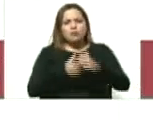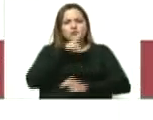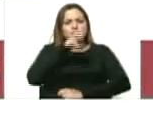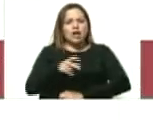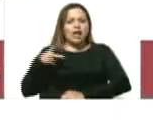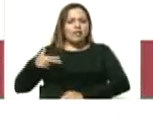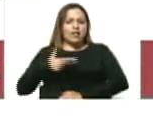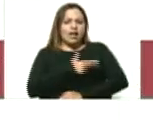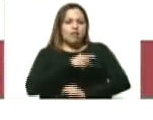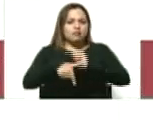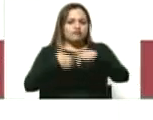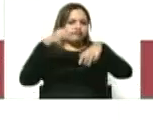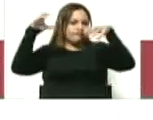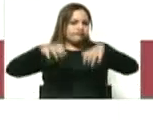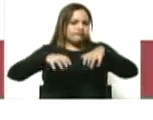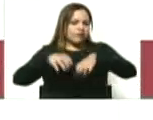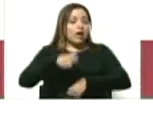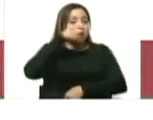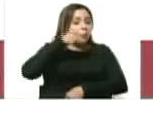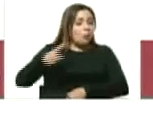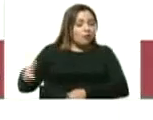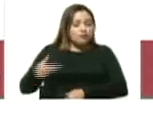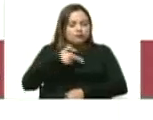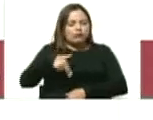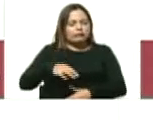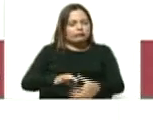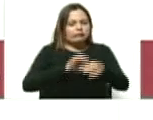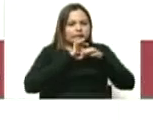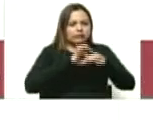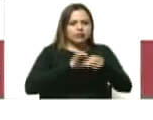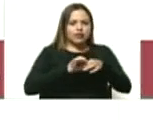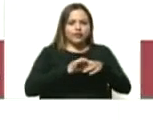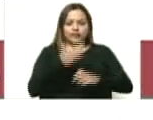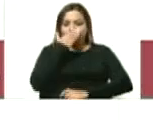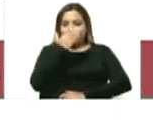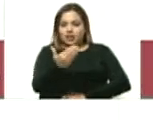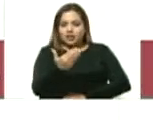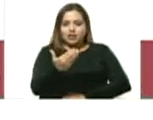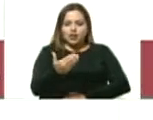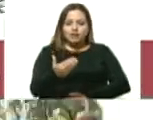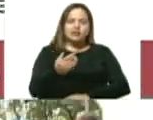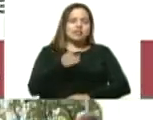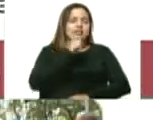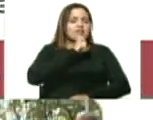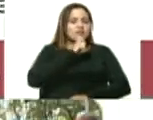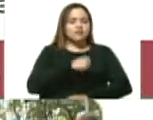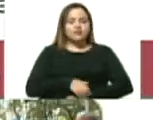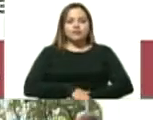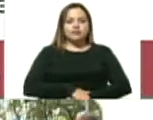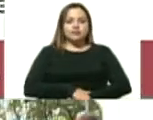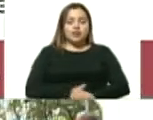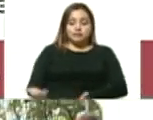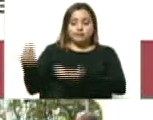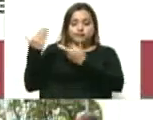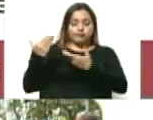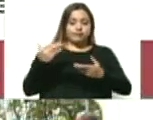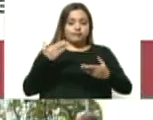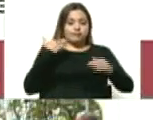las lluvias. Como pueblos siempre estaremos unidos afrontando situaciones adversas. El mensaje del jefe de